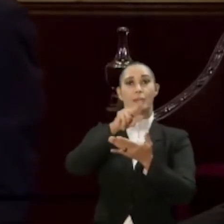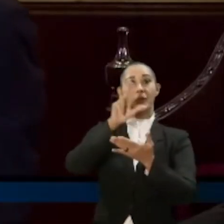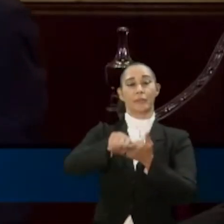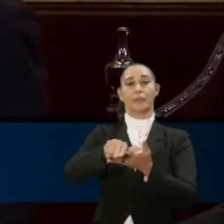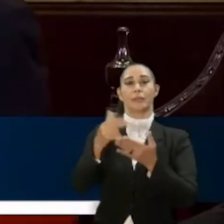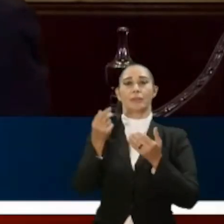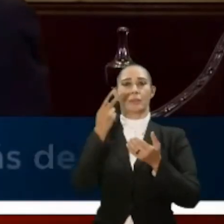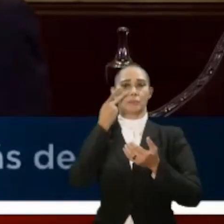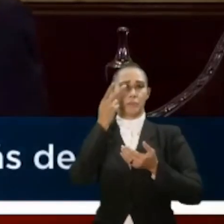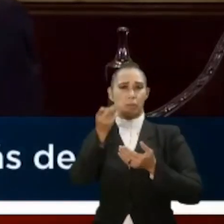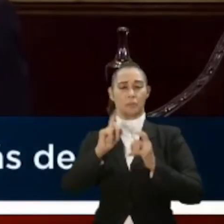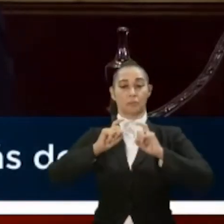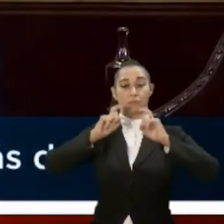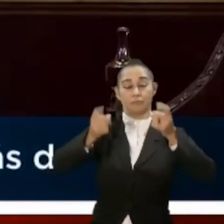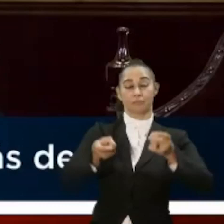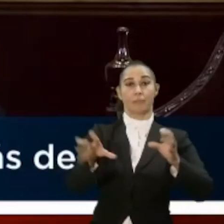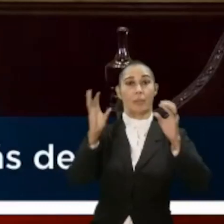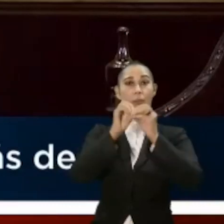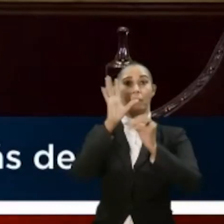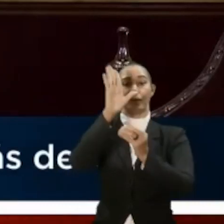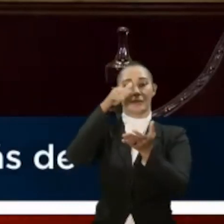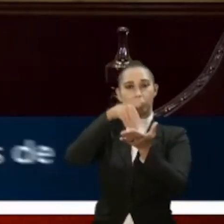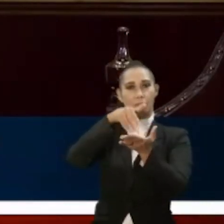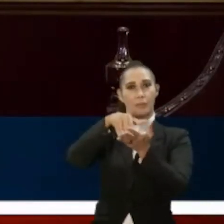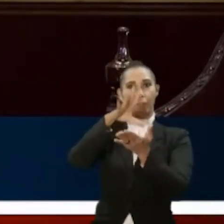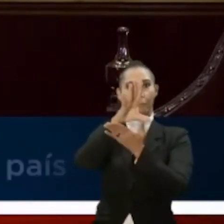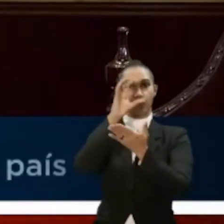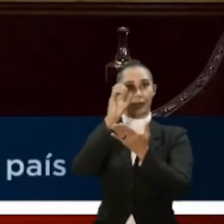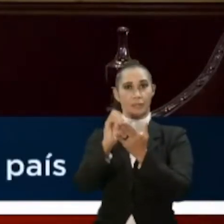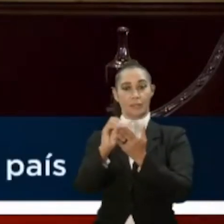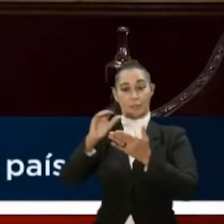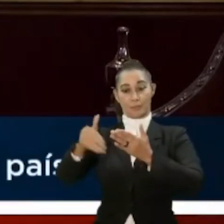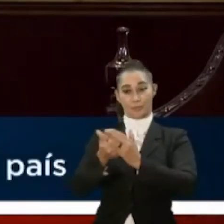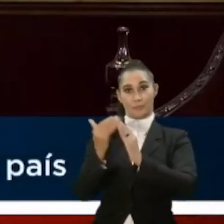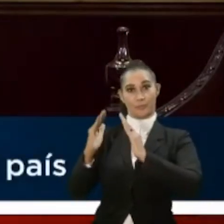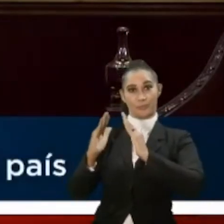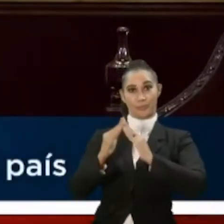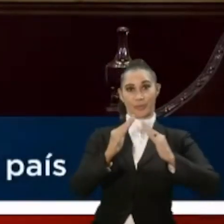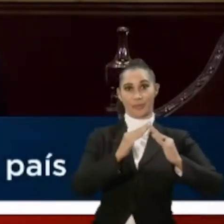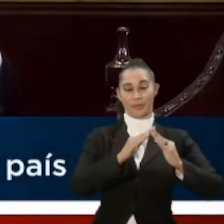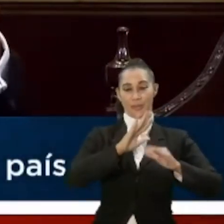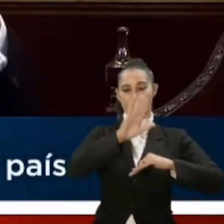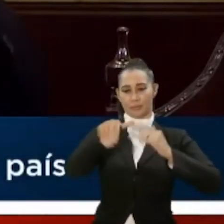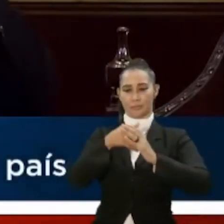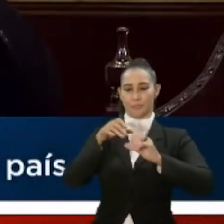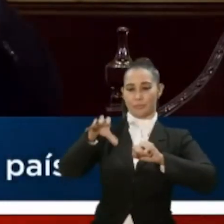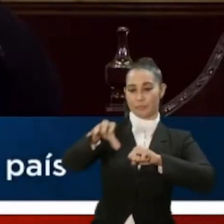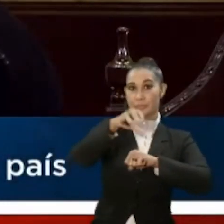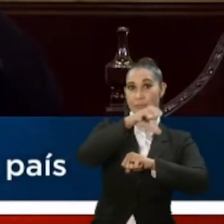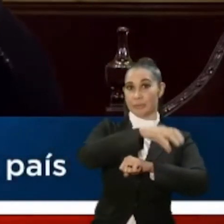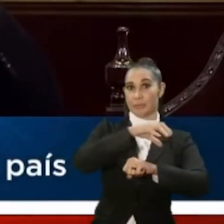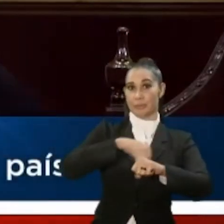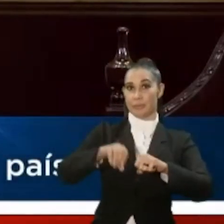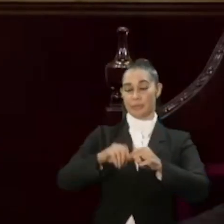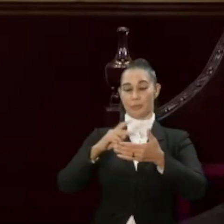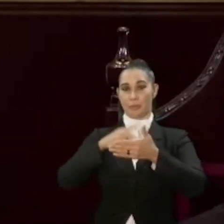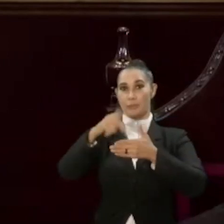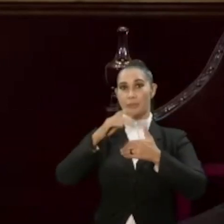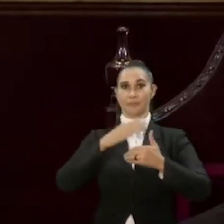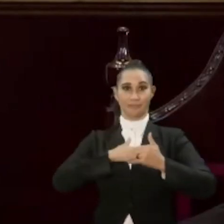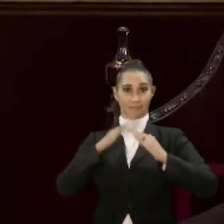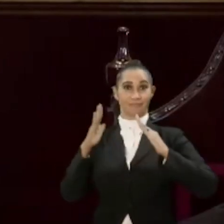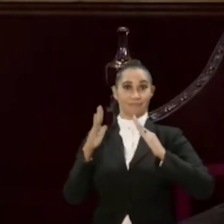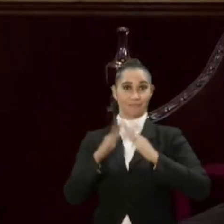se contempla la entrega de más de 5.500 nuevas viviendas en todo el país, solo por el plan Mi